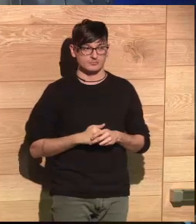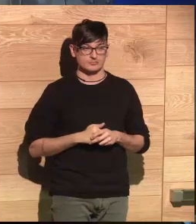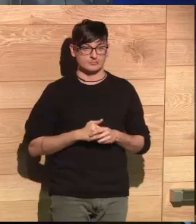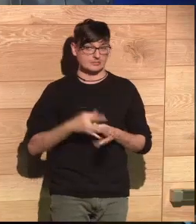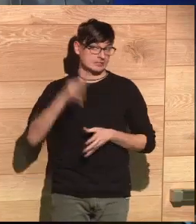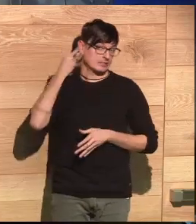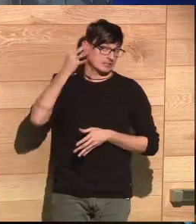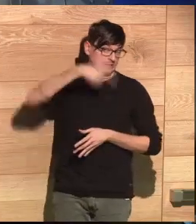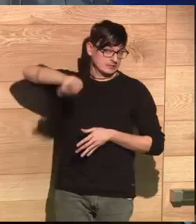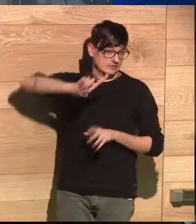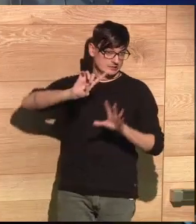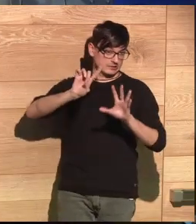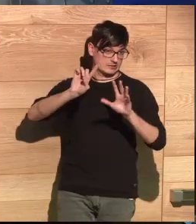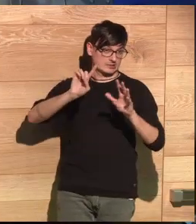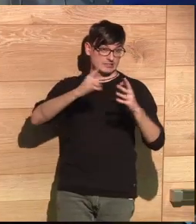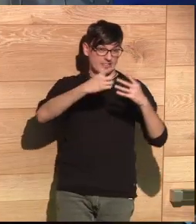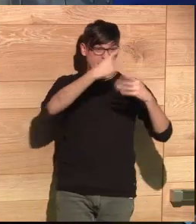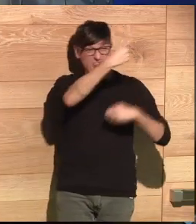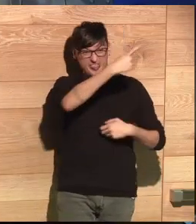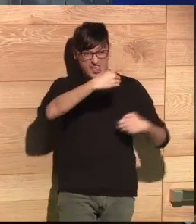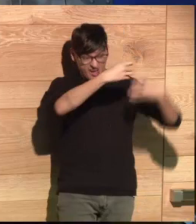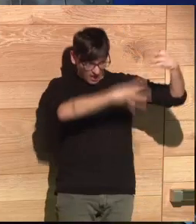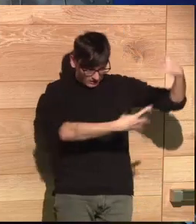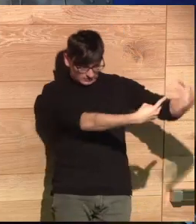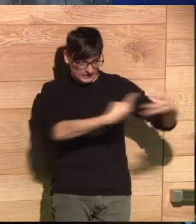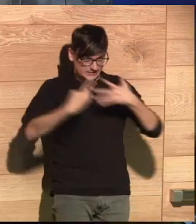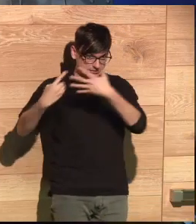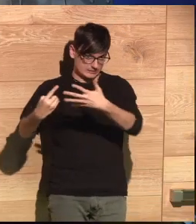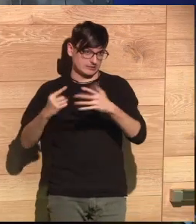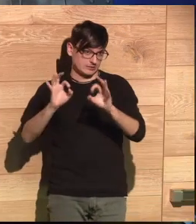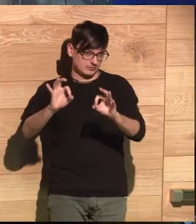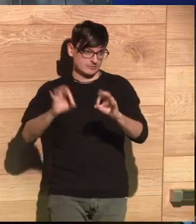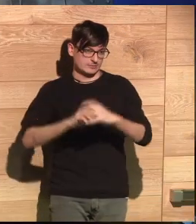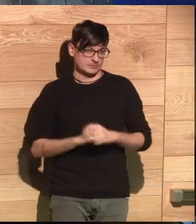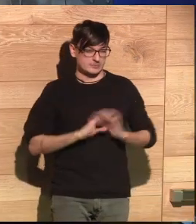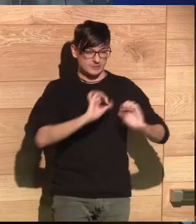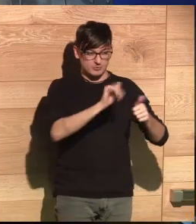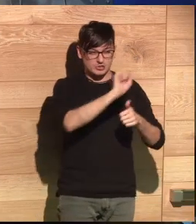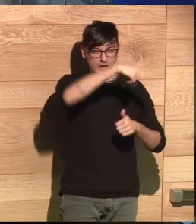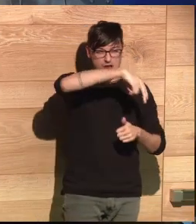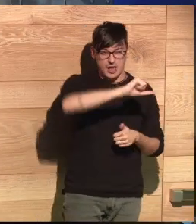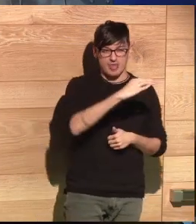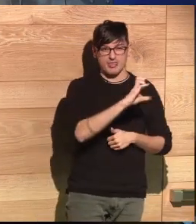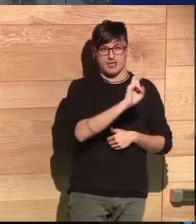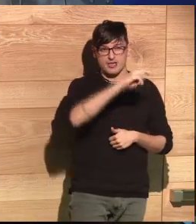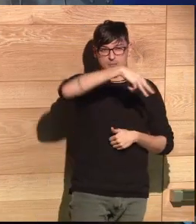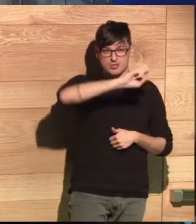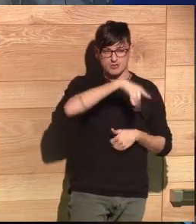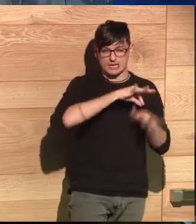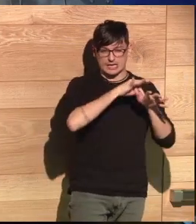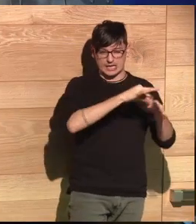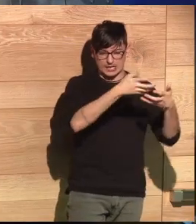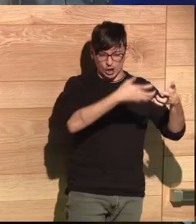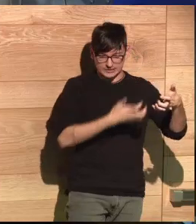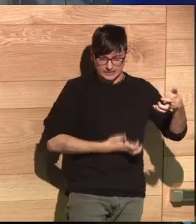Ellas son 6 de esas 100 autoras de No me cuentes cuentos. Vamos a empezar con Ana Cermeño. Ella es guionista